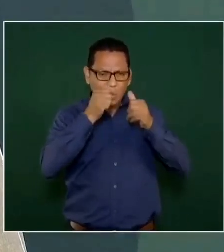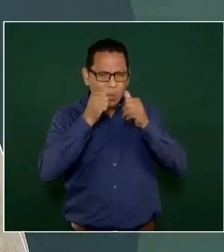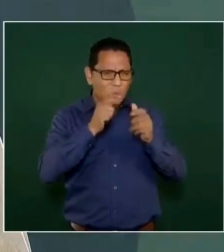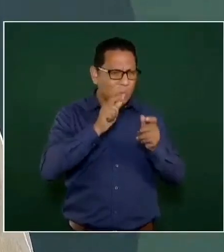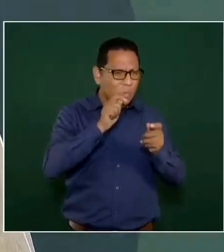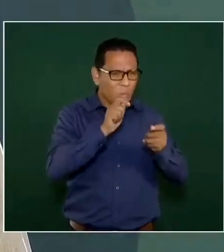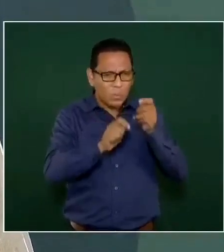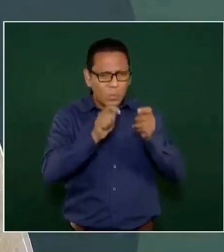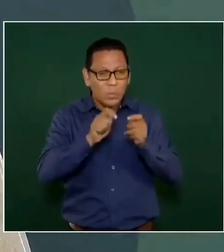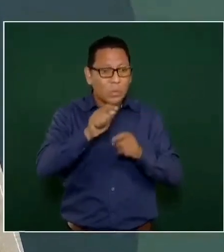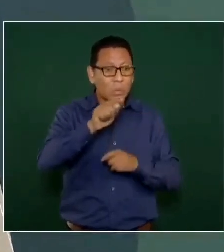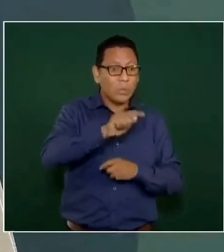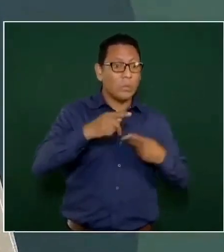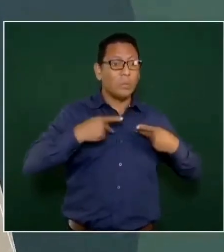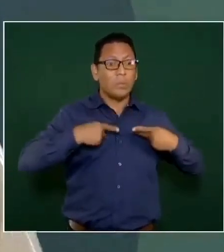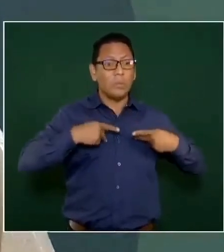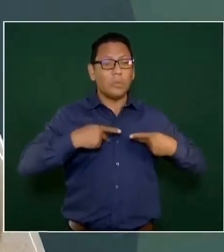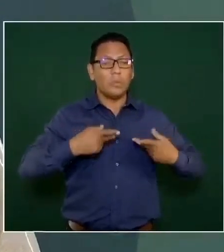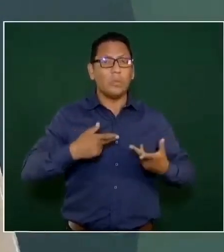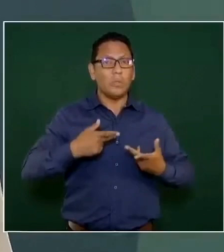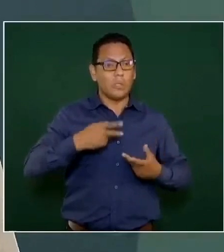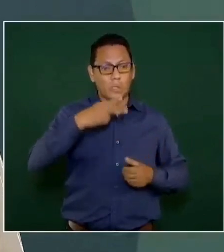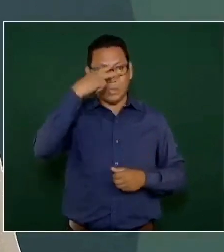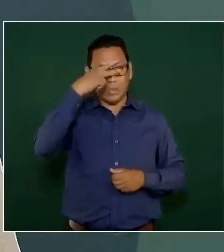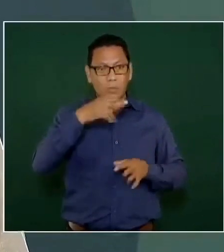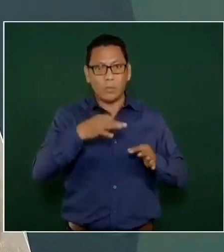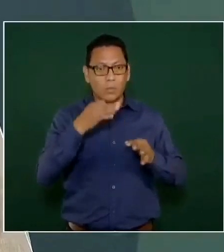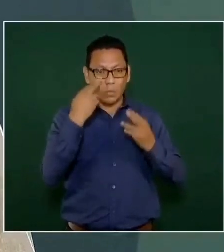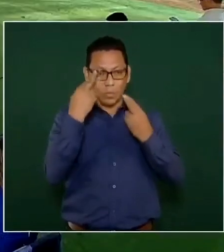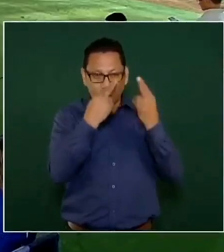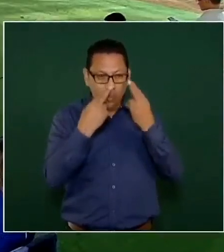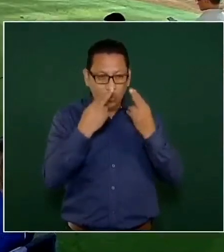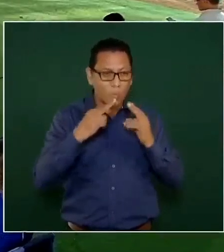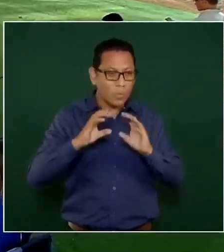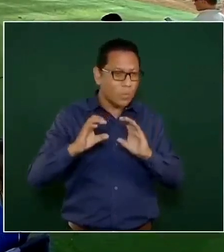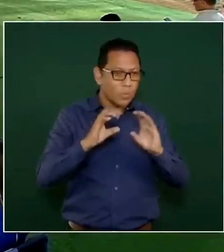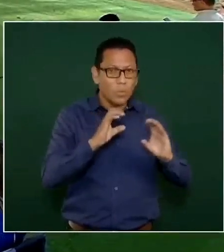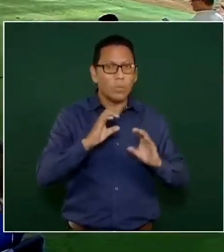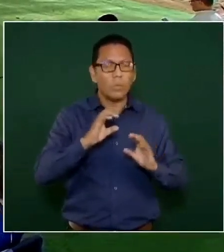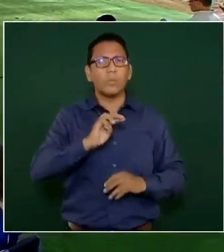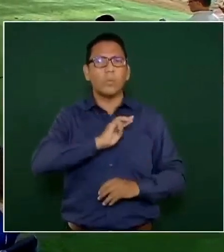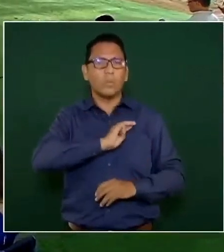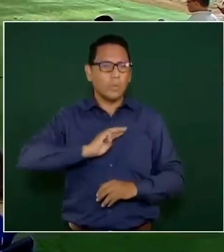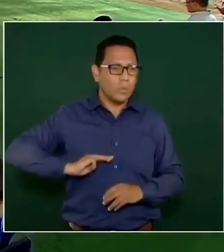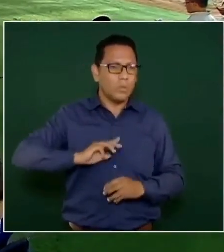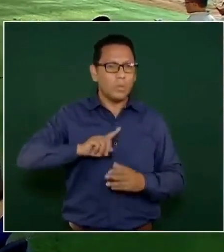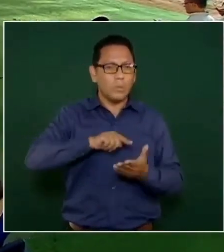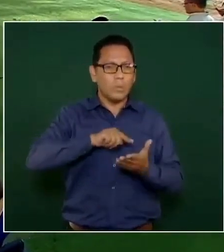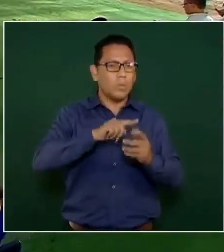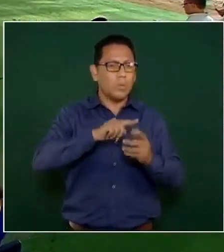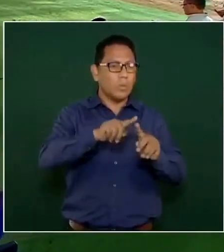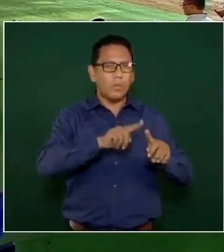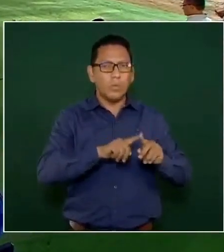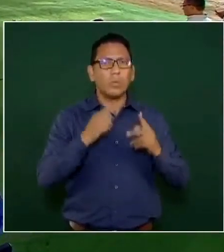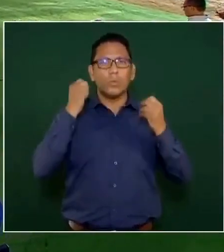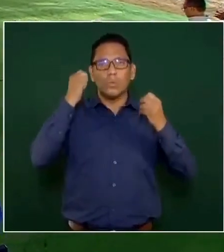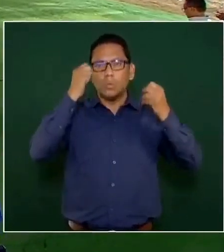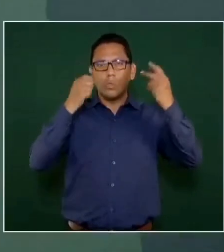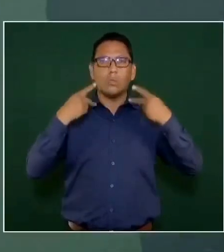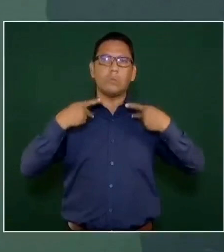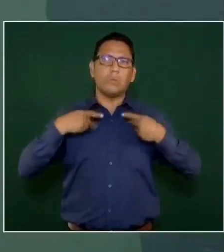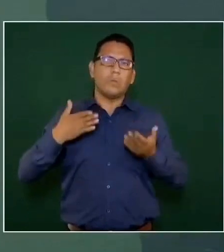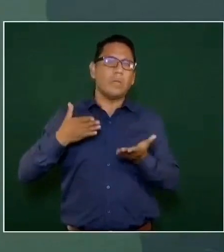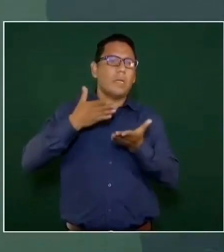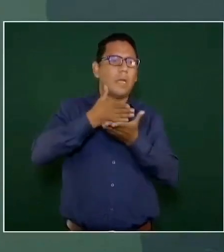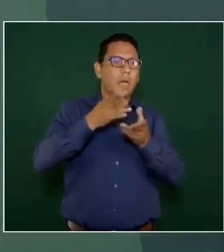en Perú, en todas las ciudades del Perú, tanto de turistas como de personas que son residentes temporales